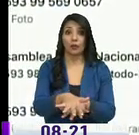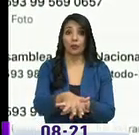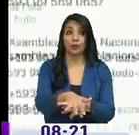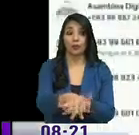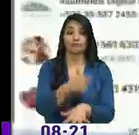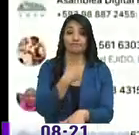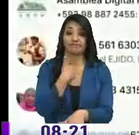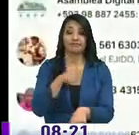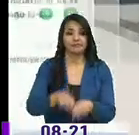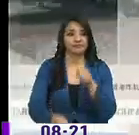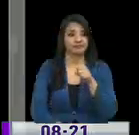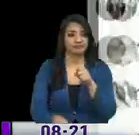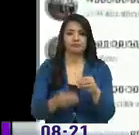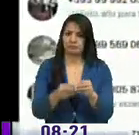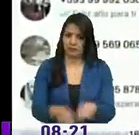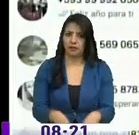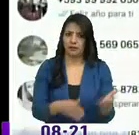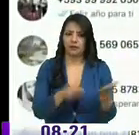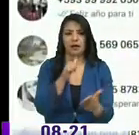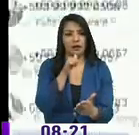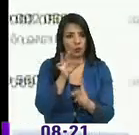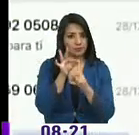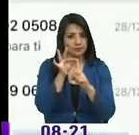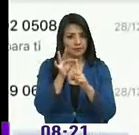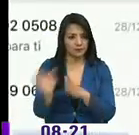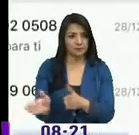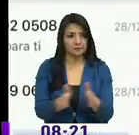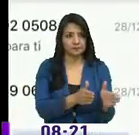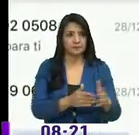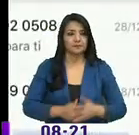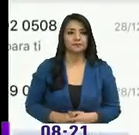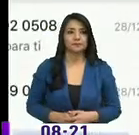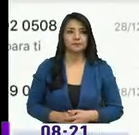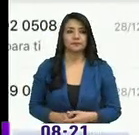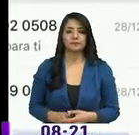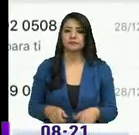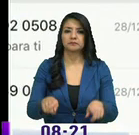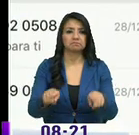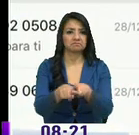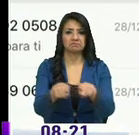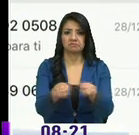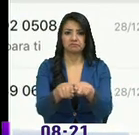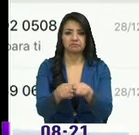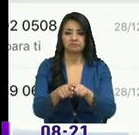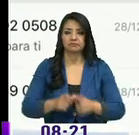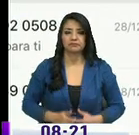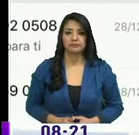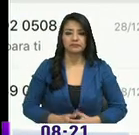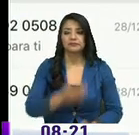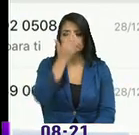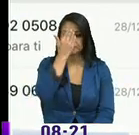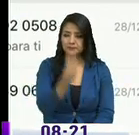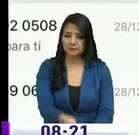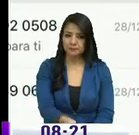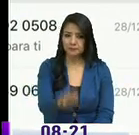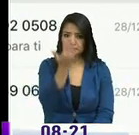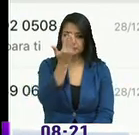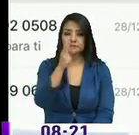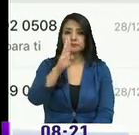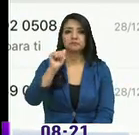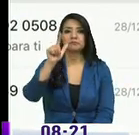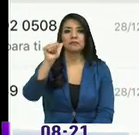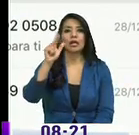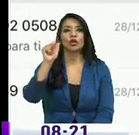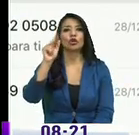agua, además que se está desperdiciando este líquido vital. Y miren lo que pasa aquí. Estimados, tengan un buen día. Desde el balcón de Valle